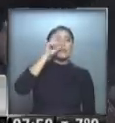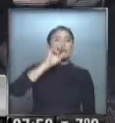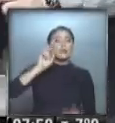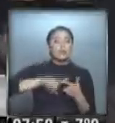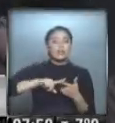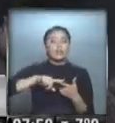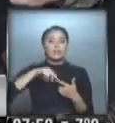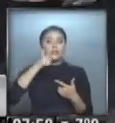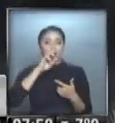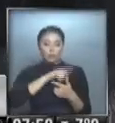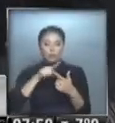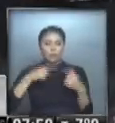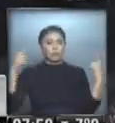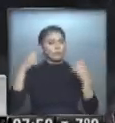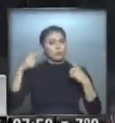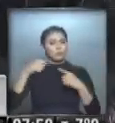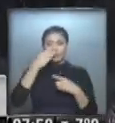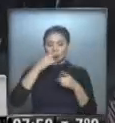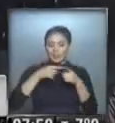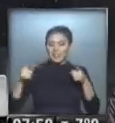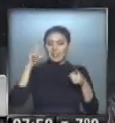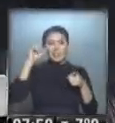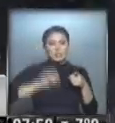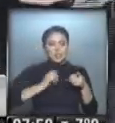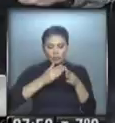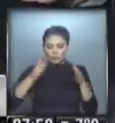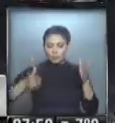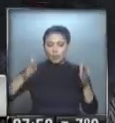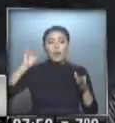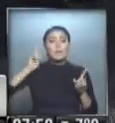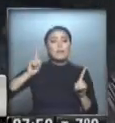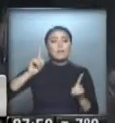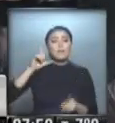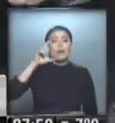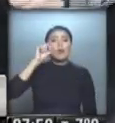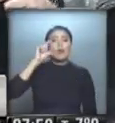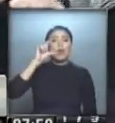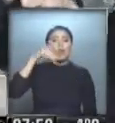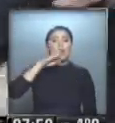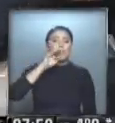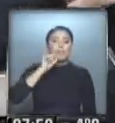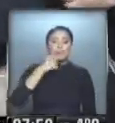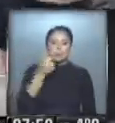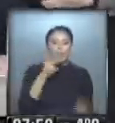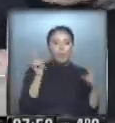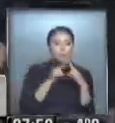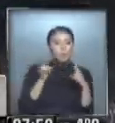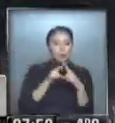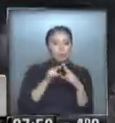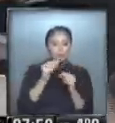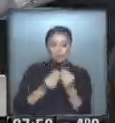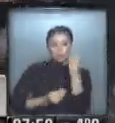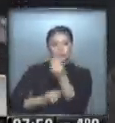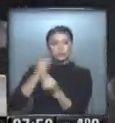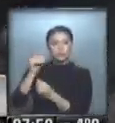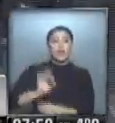Raúl Romero Feris. En la última década pasó lo mismo con los Colombi, primos, que se enfrentaron y se sucedieron en el